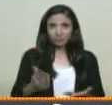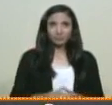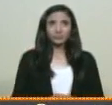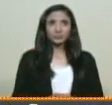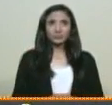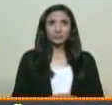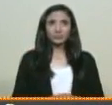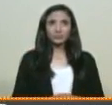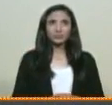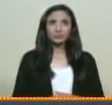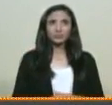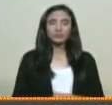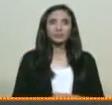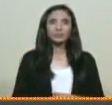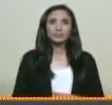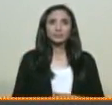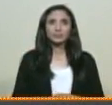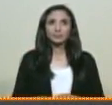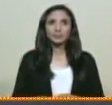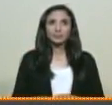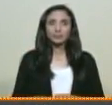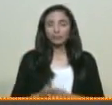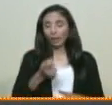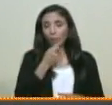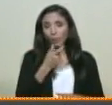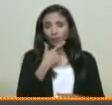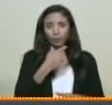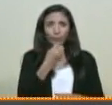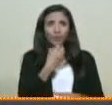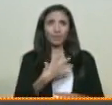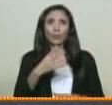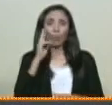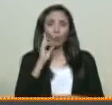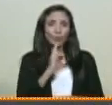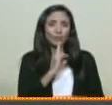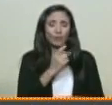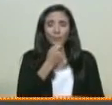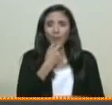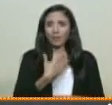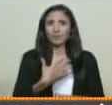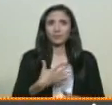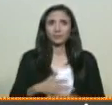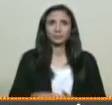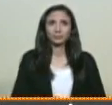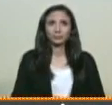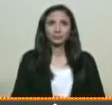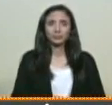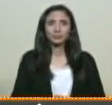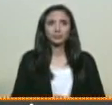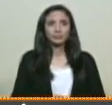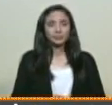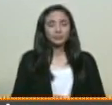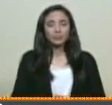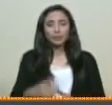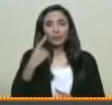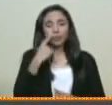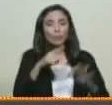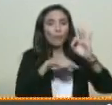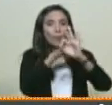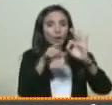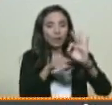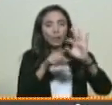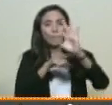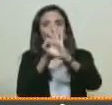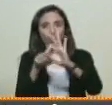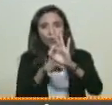Igualmente el bolívar en moneda. Bonito nuestro bolívar. Moneda de un bolívar y